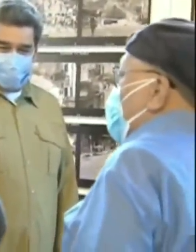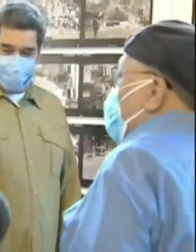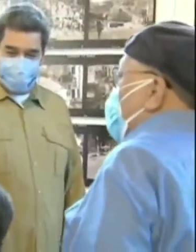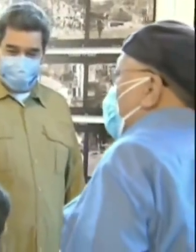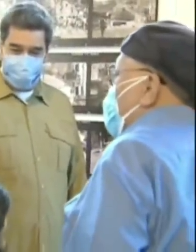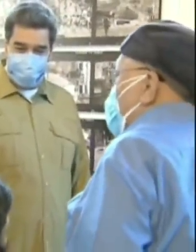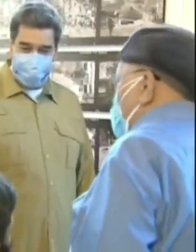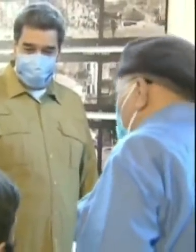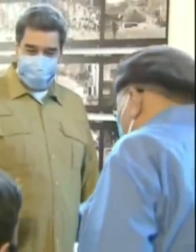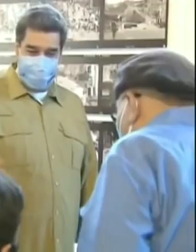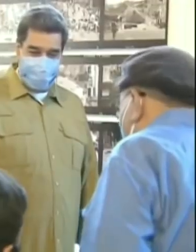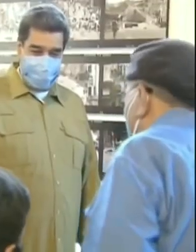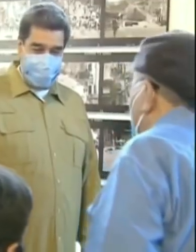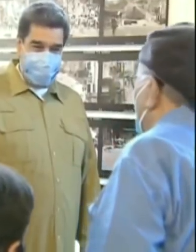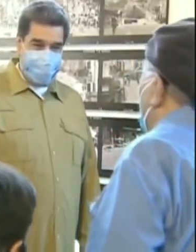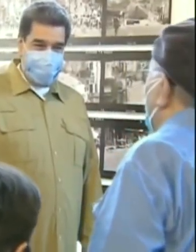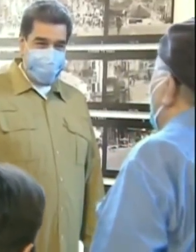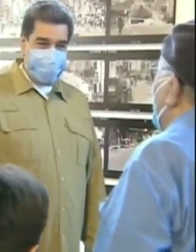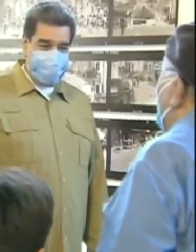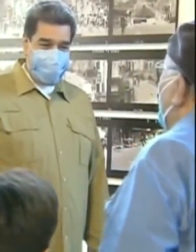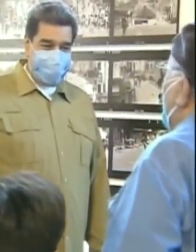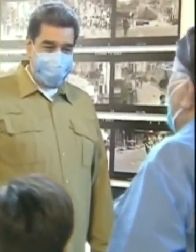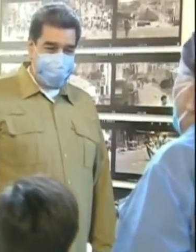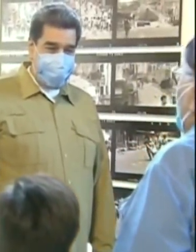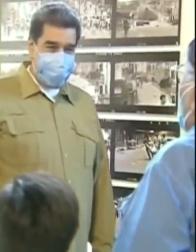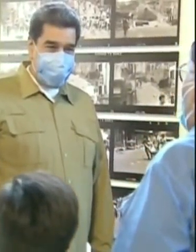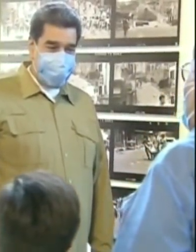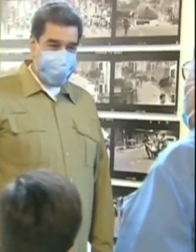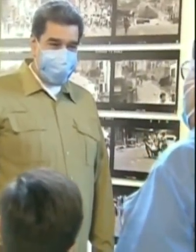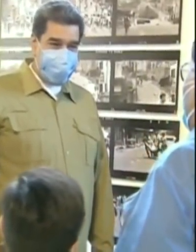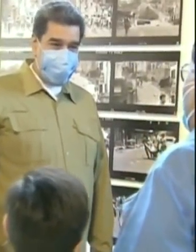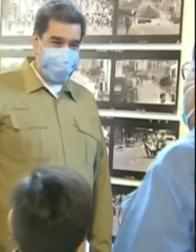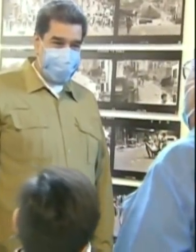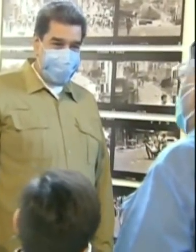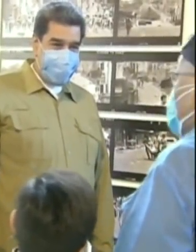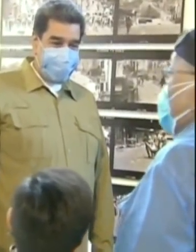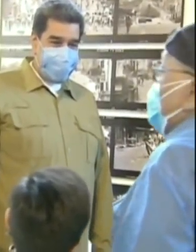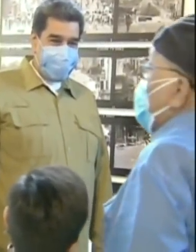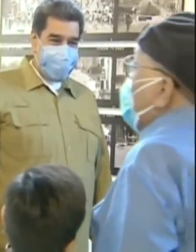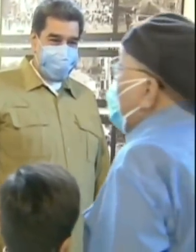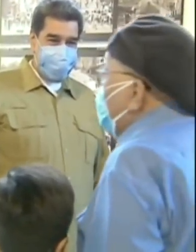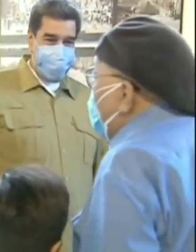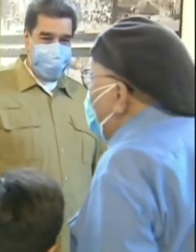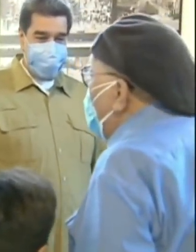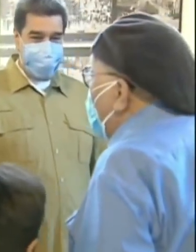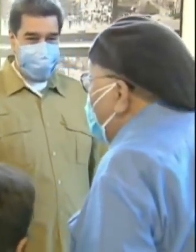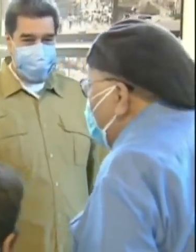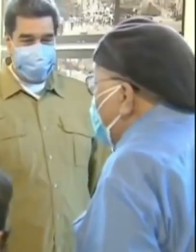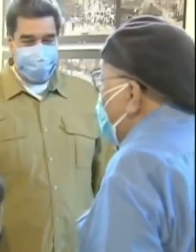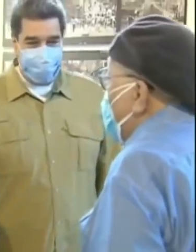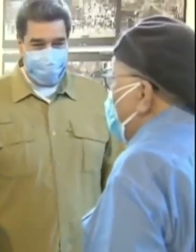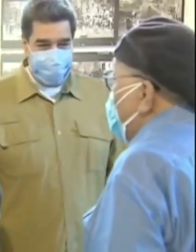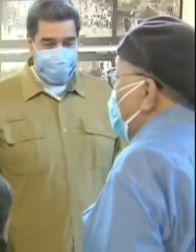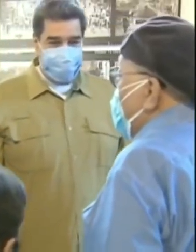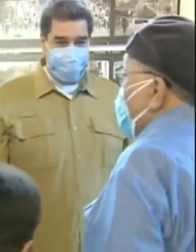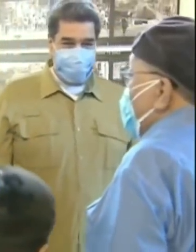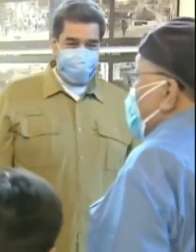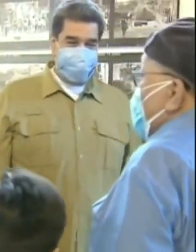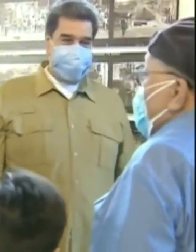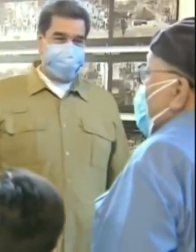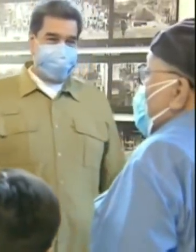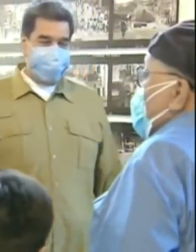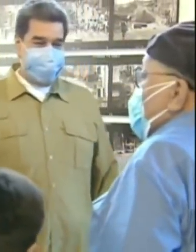destinados todos en beneficio de la población venezolana para garantizar el estado de bienestar social que está contemplado